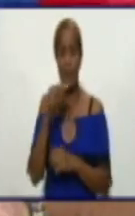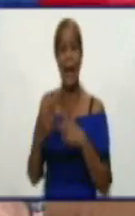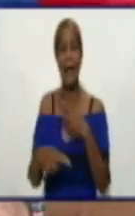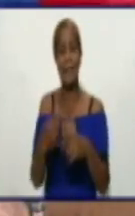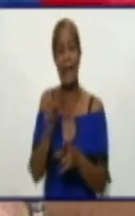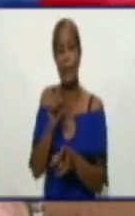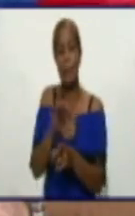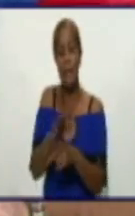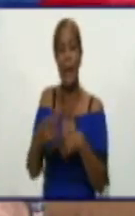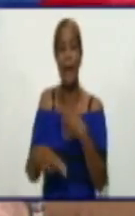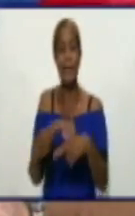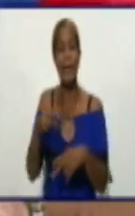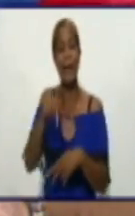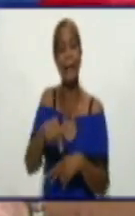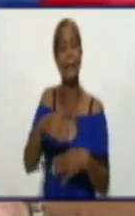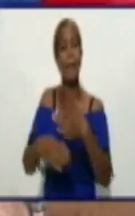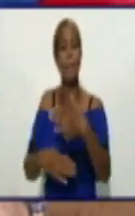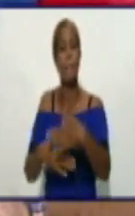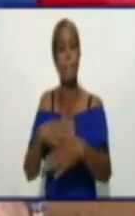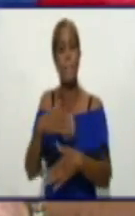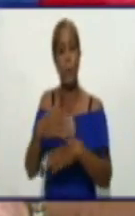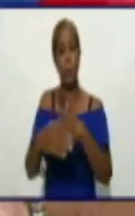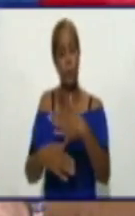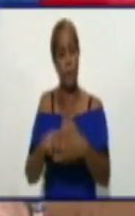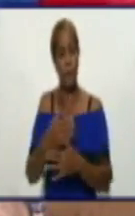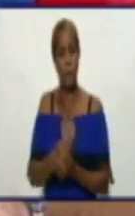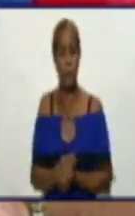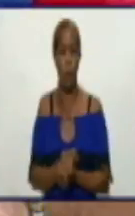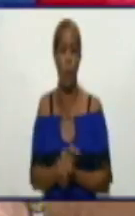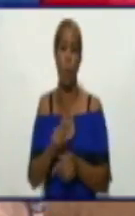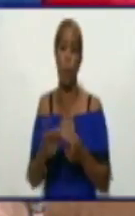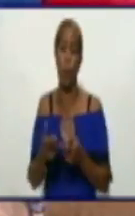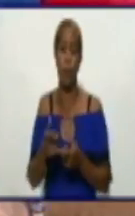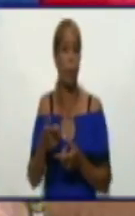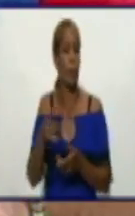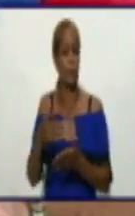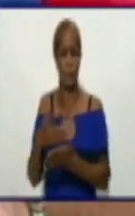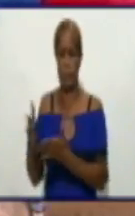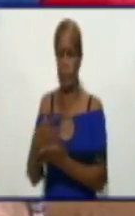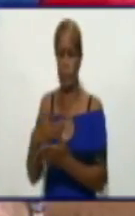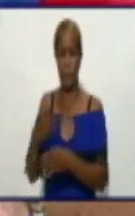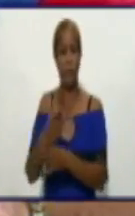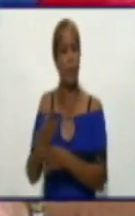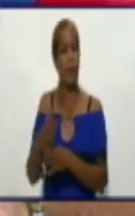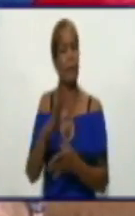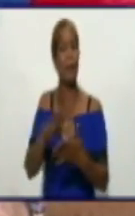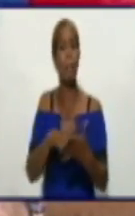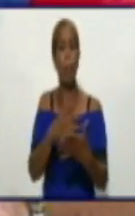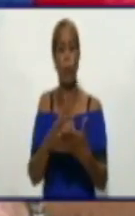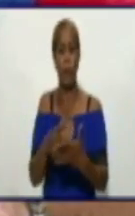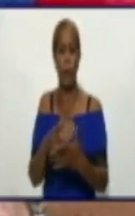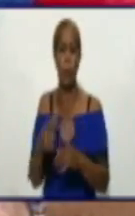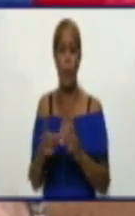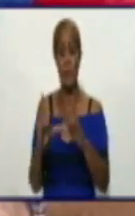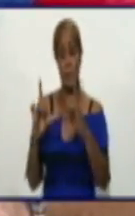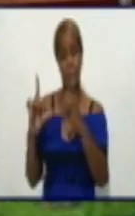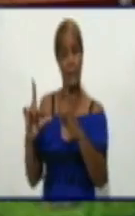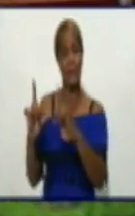para llevarlo a una similitud con las marcas y modelos que existen en el país y poder inscribirlo en el sistema de registro. Ahora,